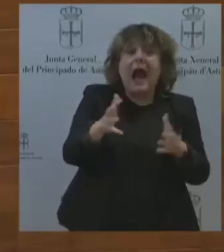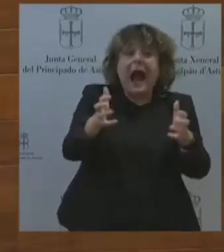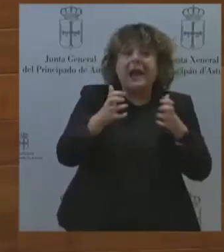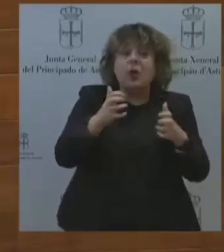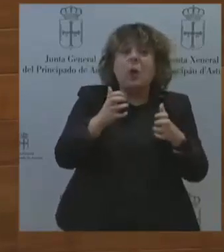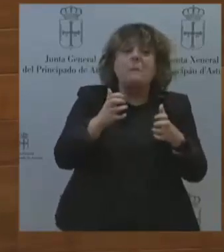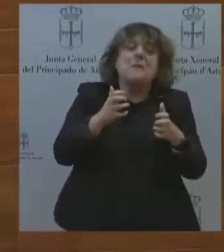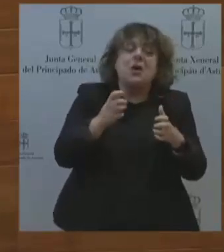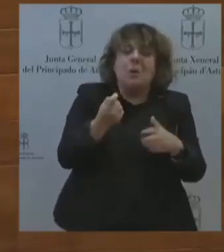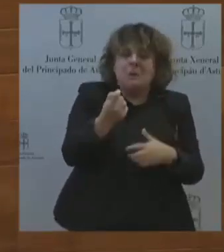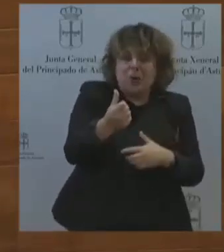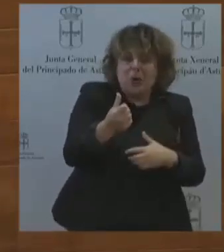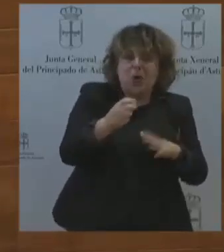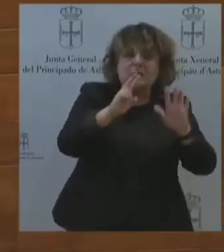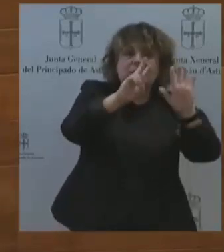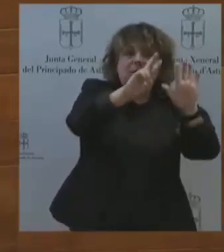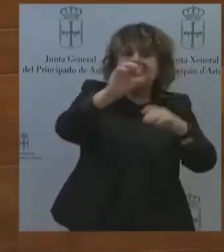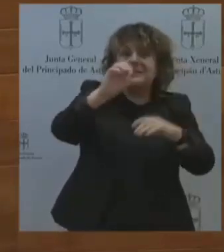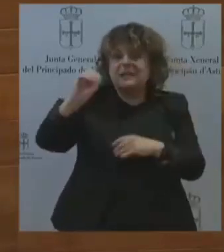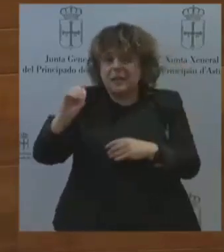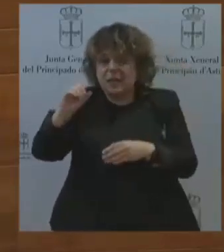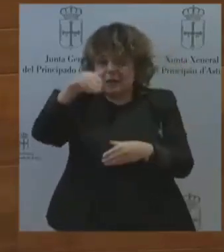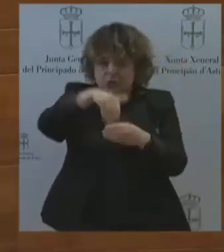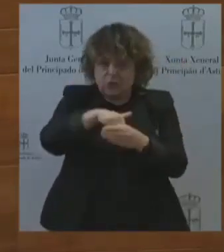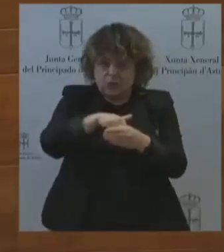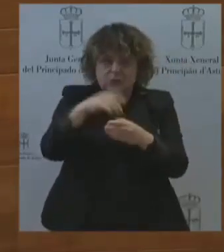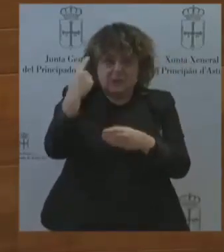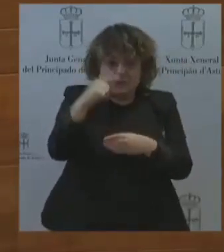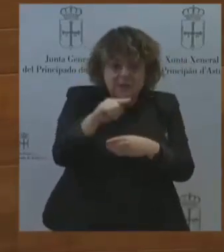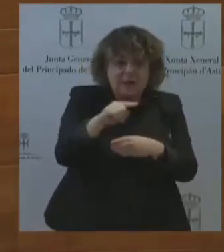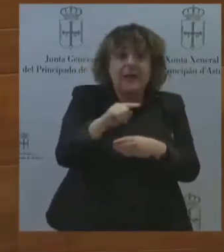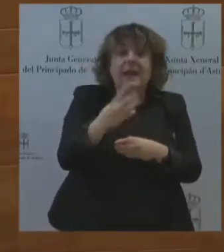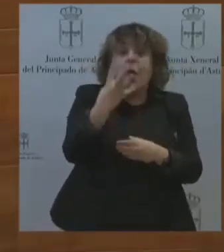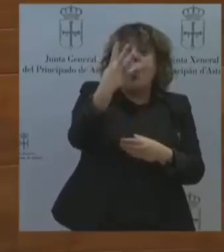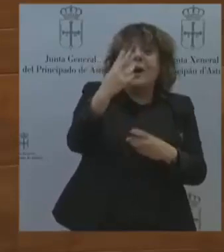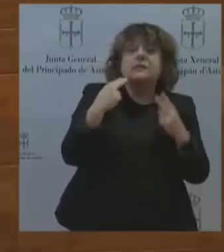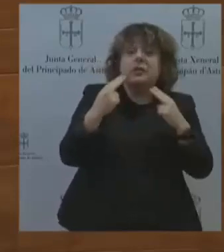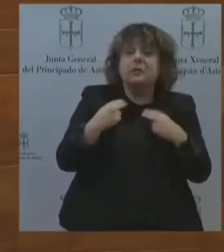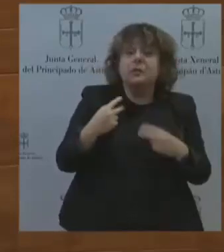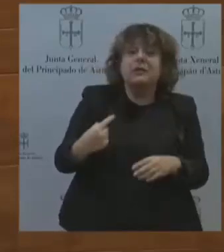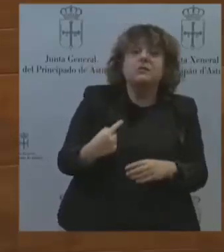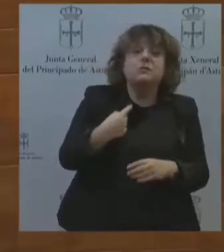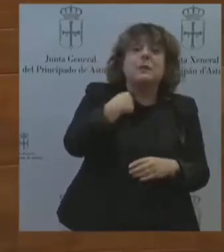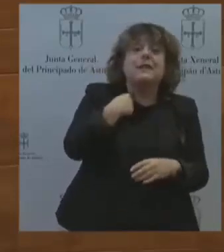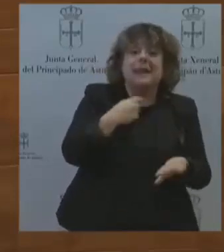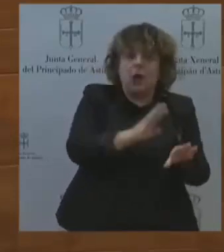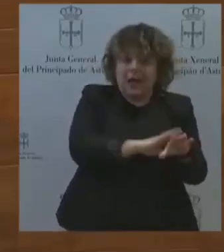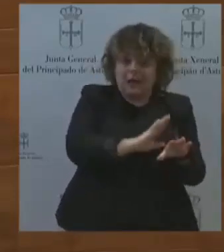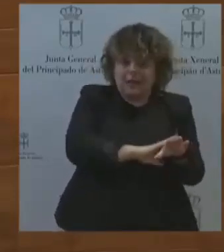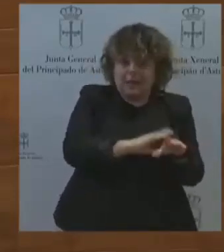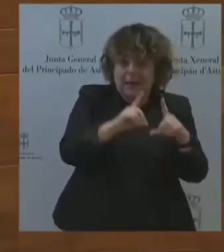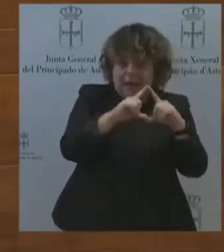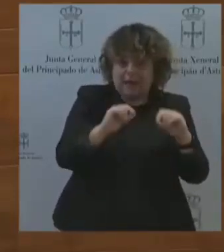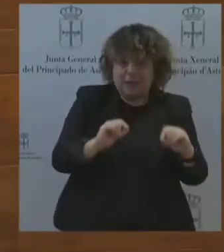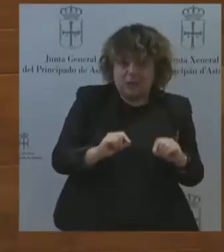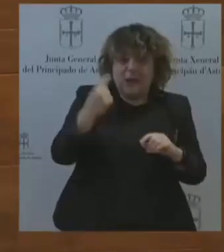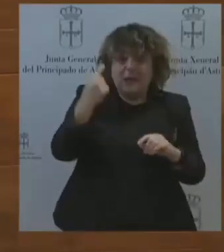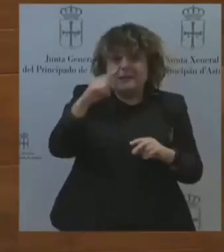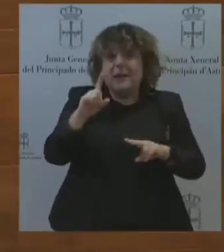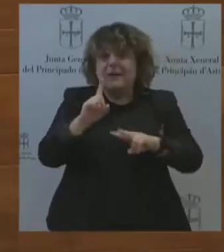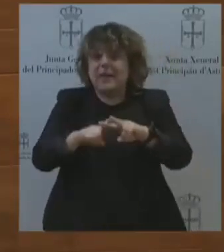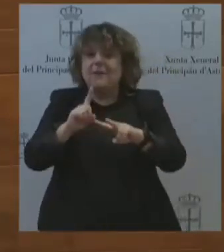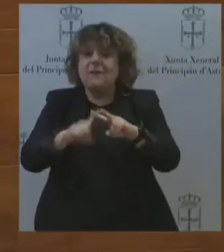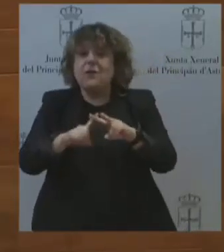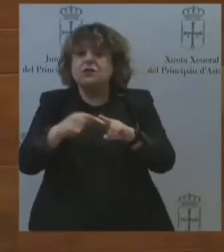perdido 4 diputados. Sabe que Vox, por mucho que le pese, ha duplicado la representación y ha pasado de